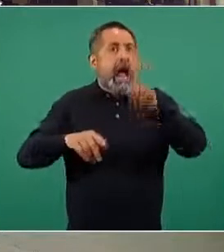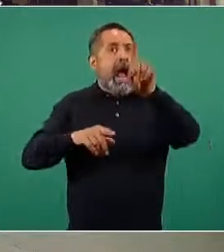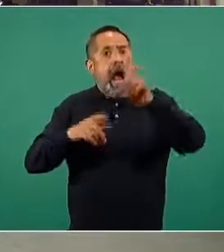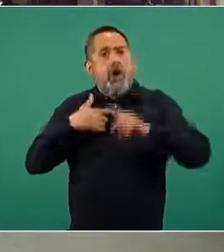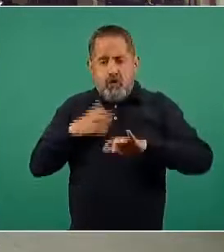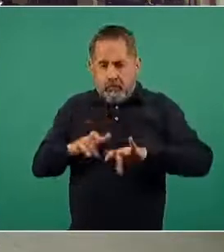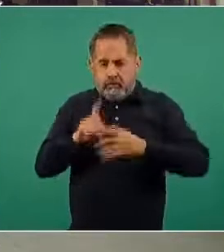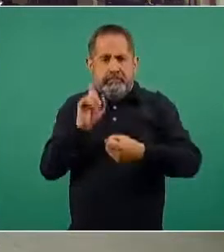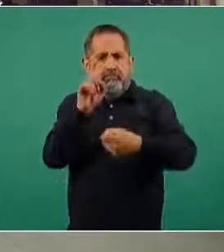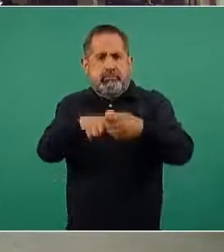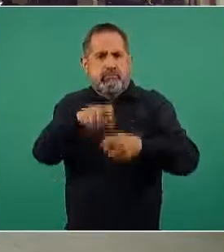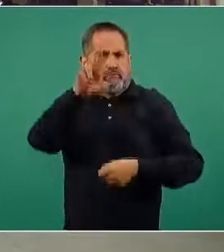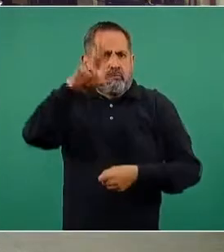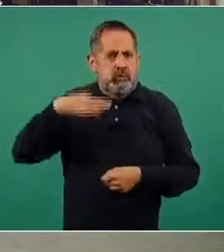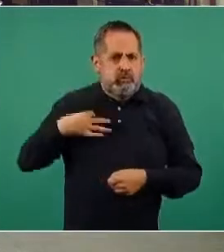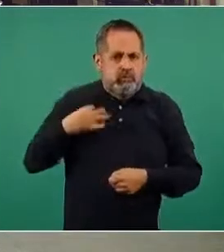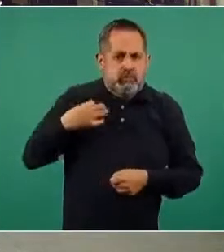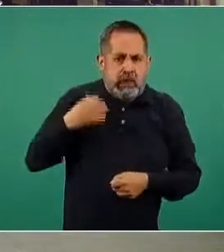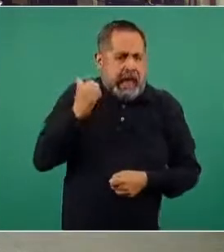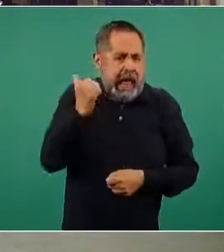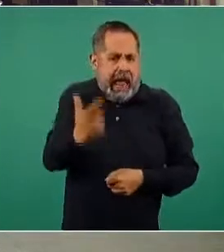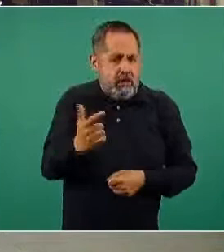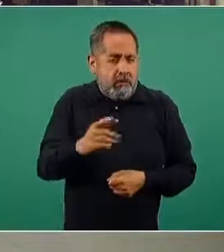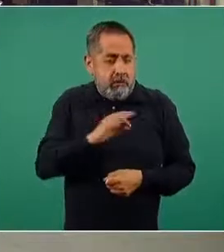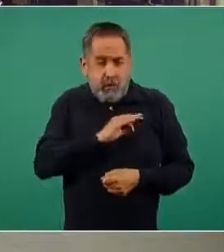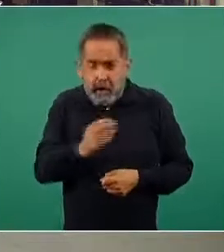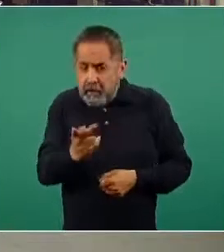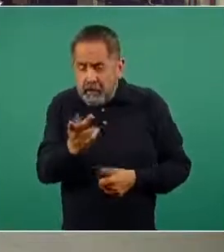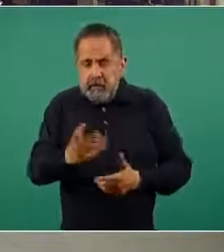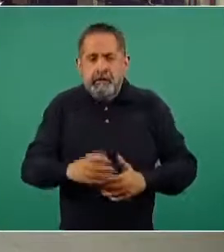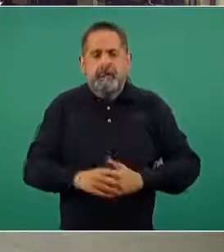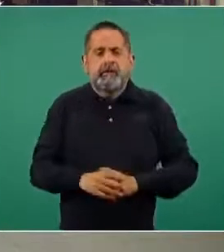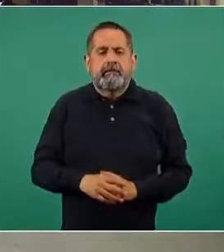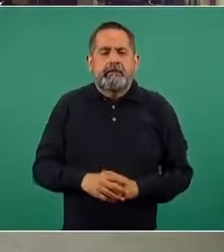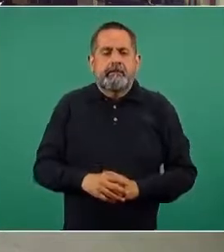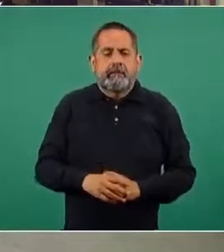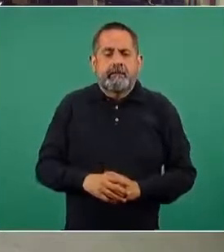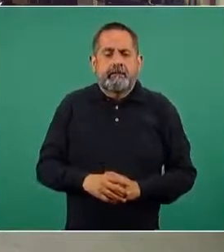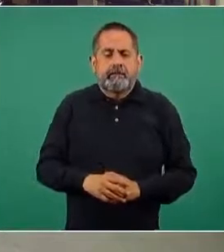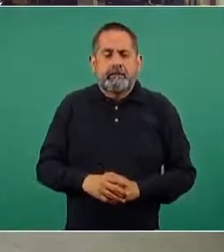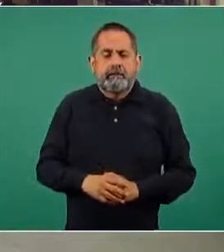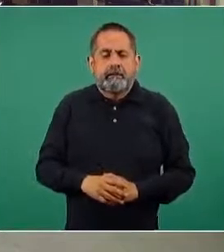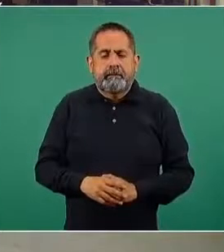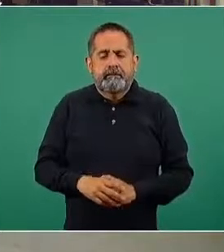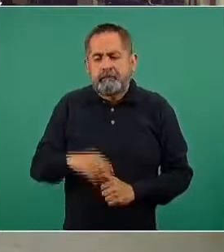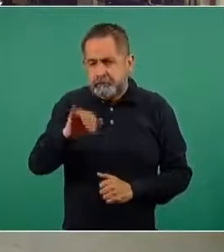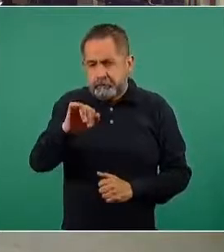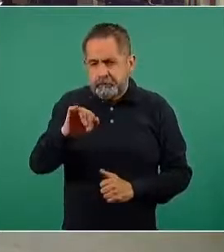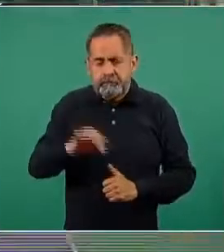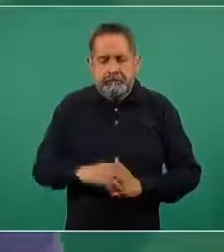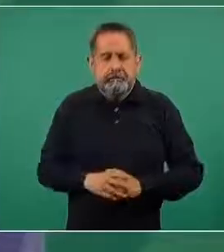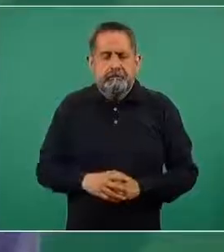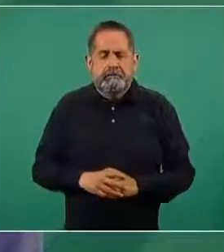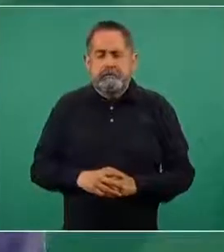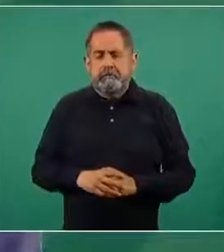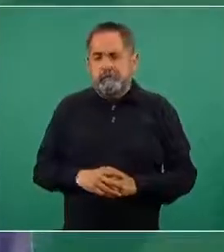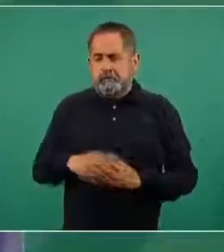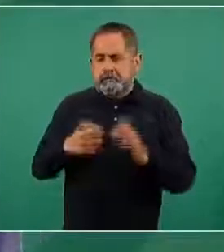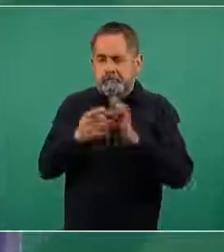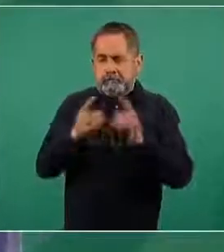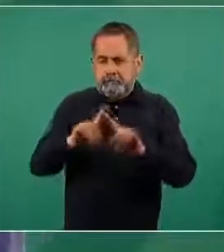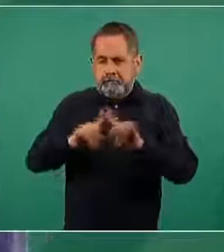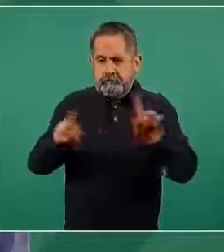pudiera inscribirse a través de algún portal o alguna situación así. Muchas gracias. Sí, aquí es importante